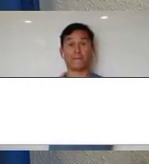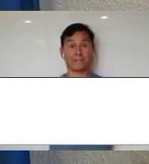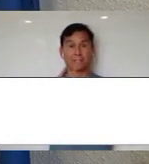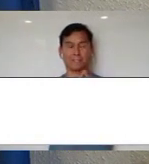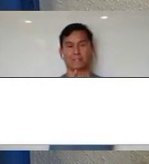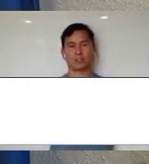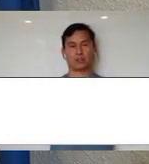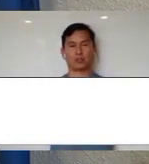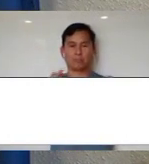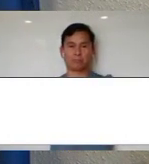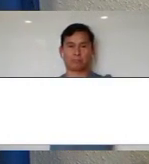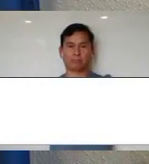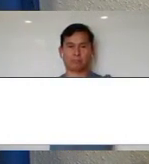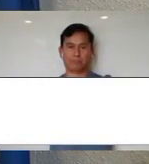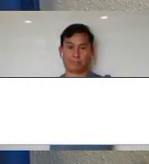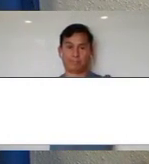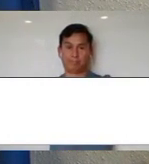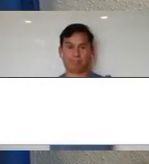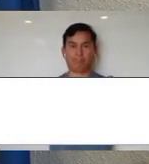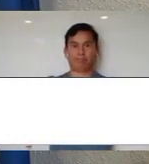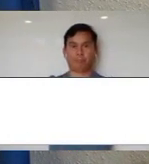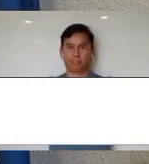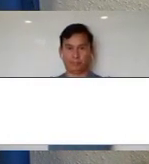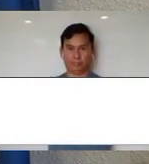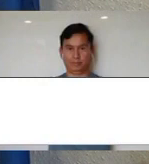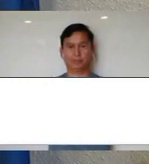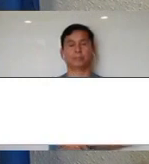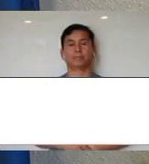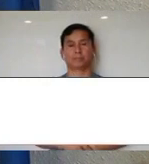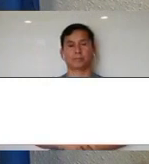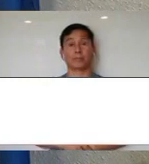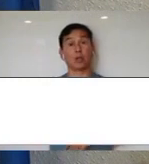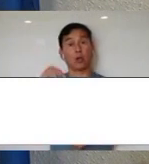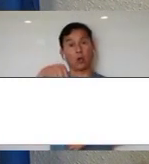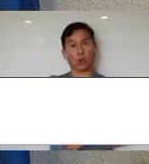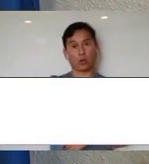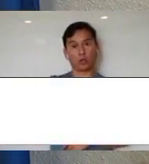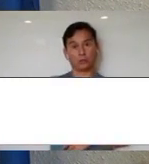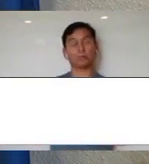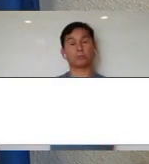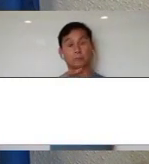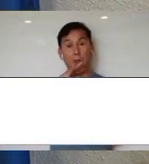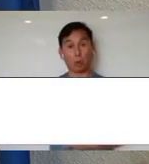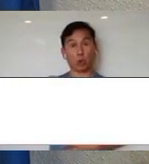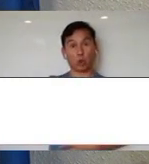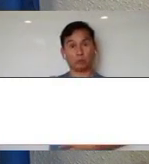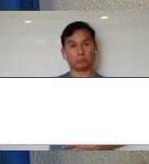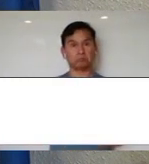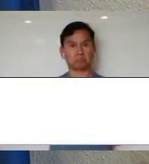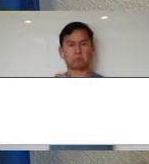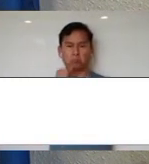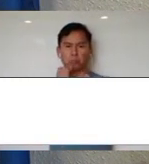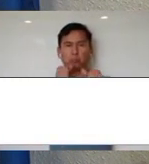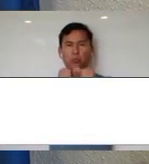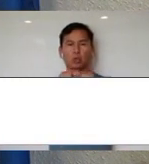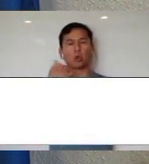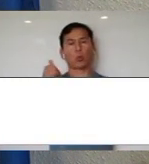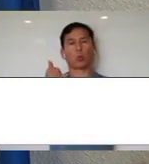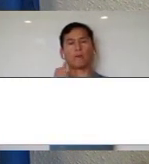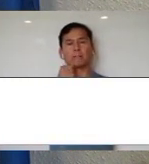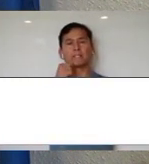vecinos y vecinas de la comunidad regional de Aysén. Hoy día estamos en vísperas de Jueves